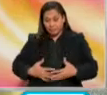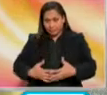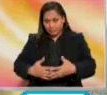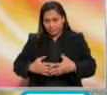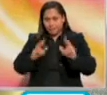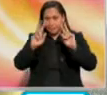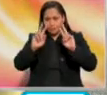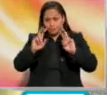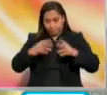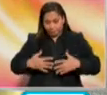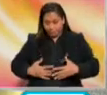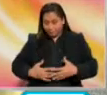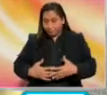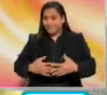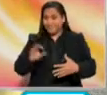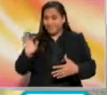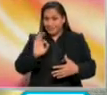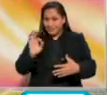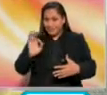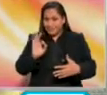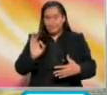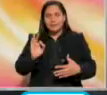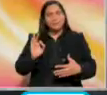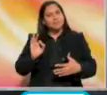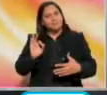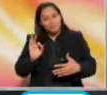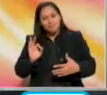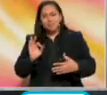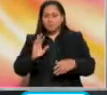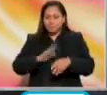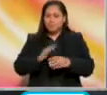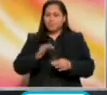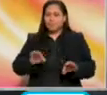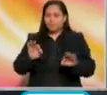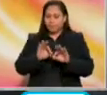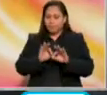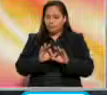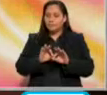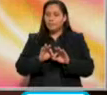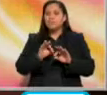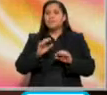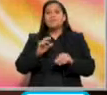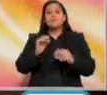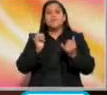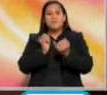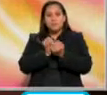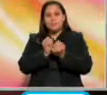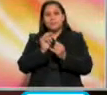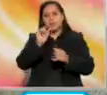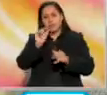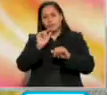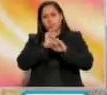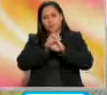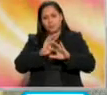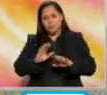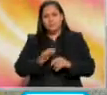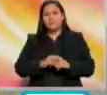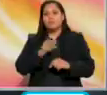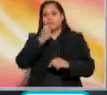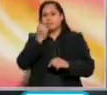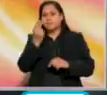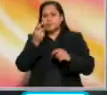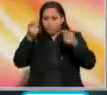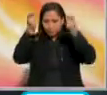del embarazo es quizá uno de los temas más importantes y contundentes, en donde también hay poca información. Te dicen, ponte